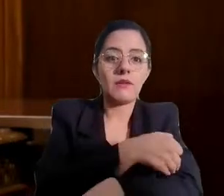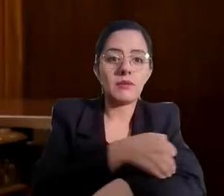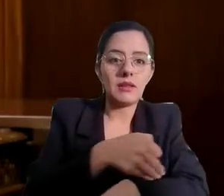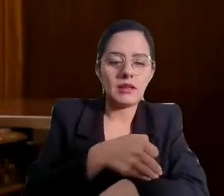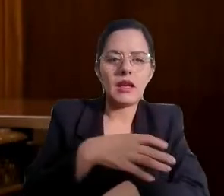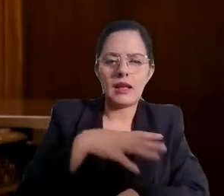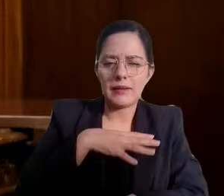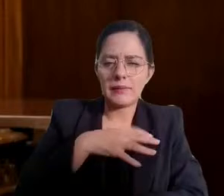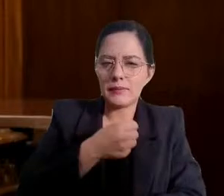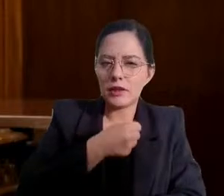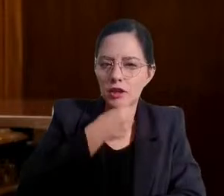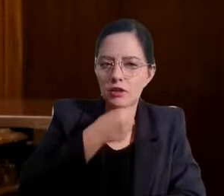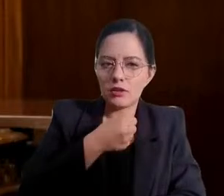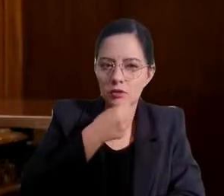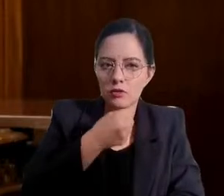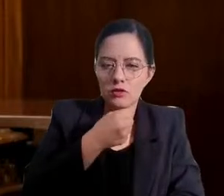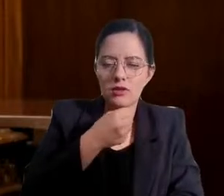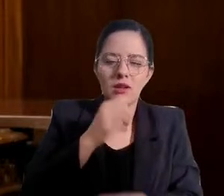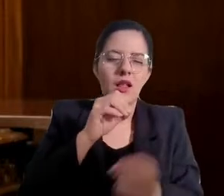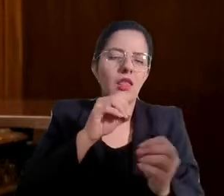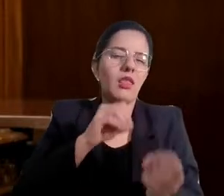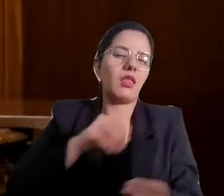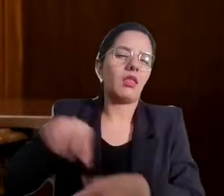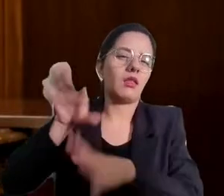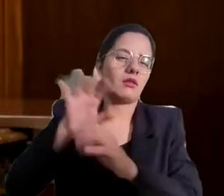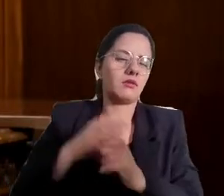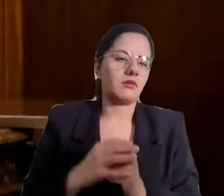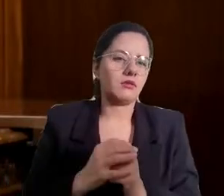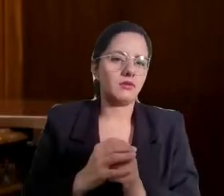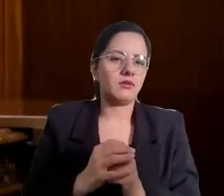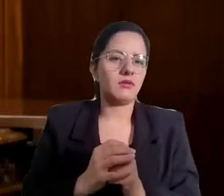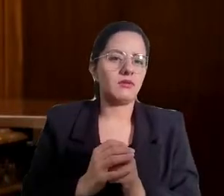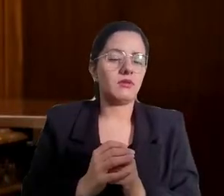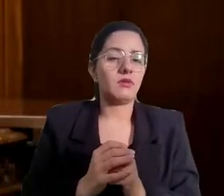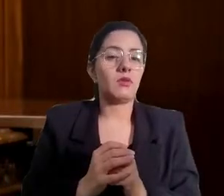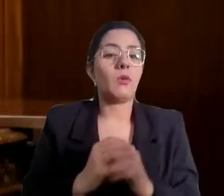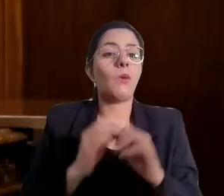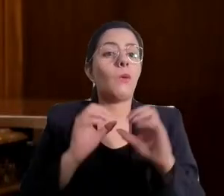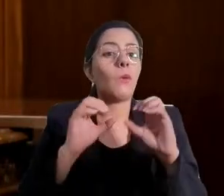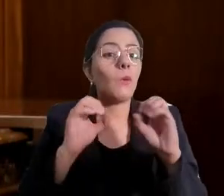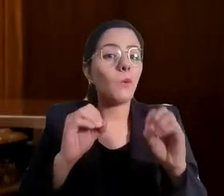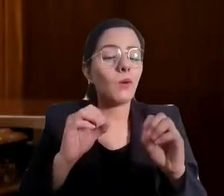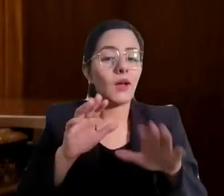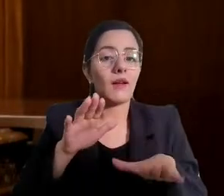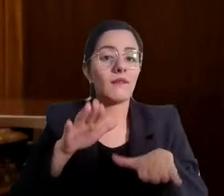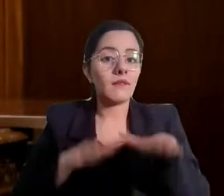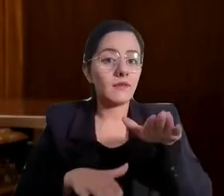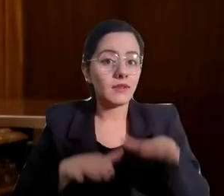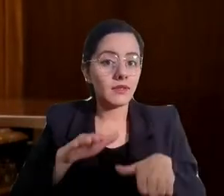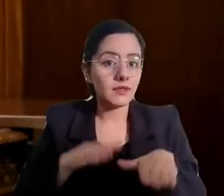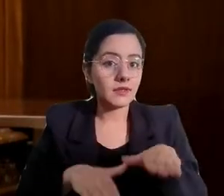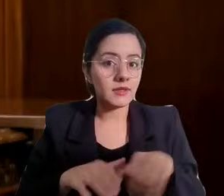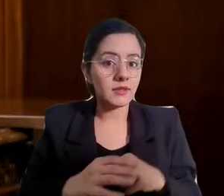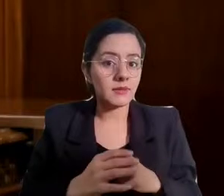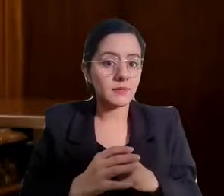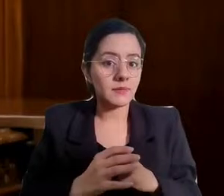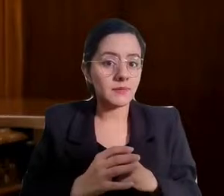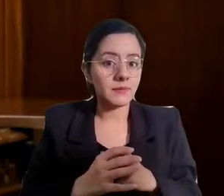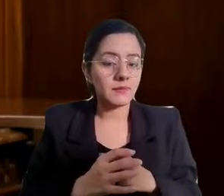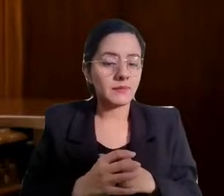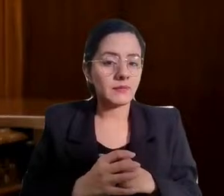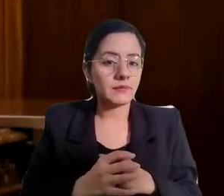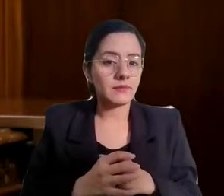mayores al final de sus días los abandonan o en ocasiones hacen todo lo que